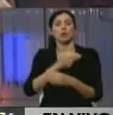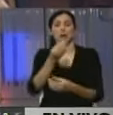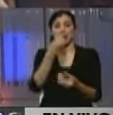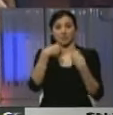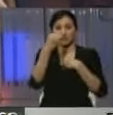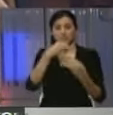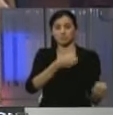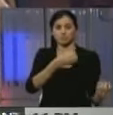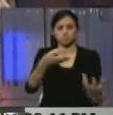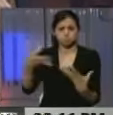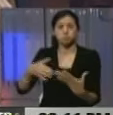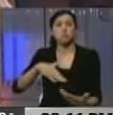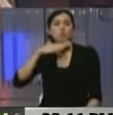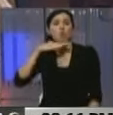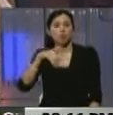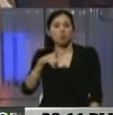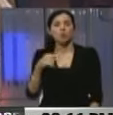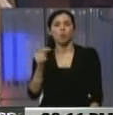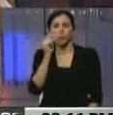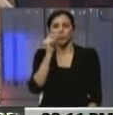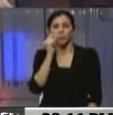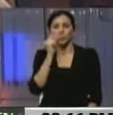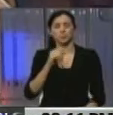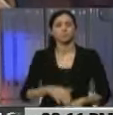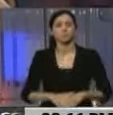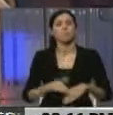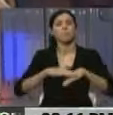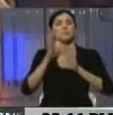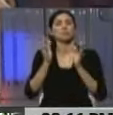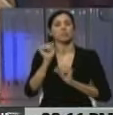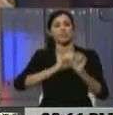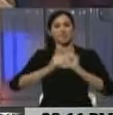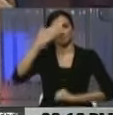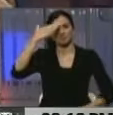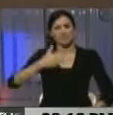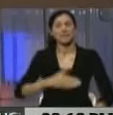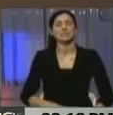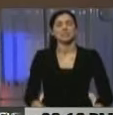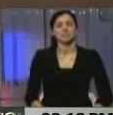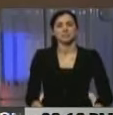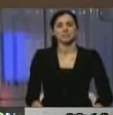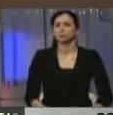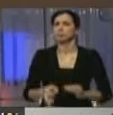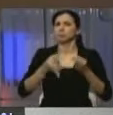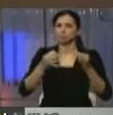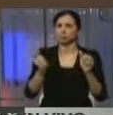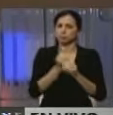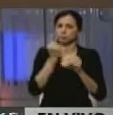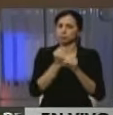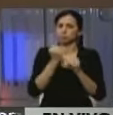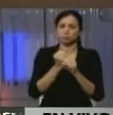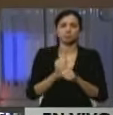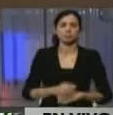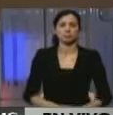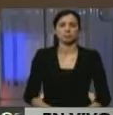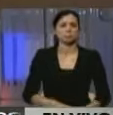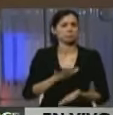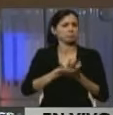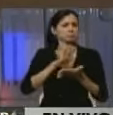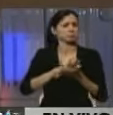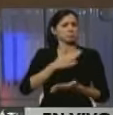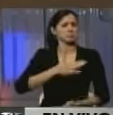soberano, general en jefe, Vladimir Padrino López, siempre trabajando con